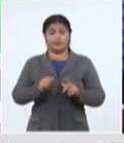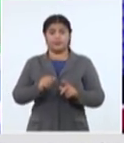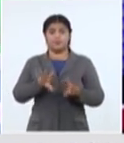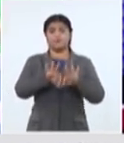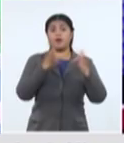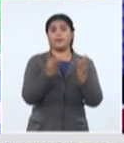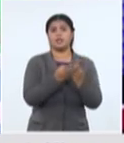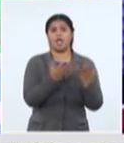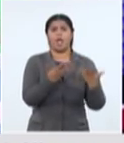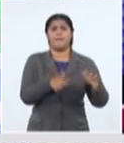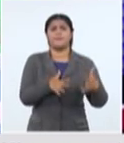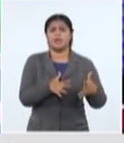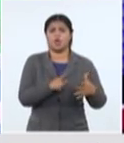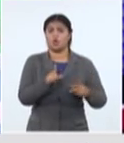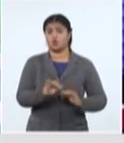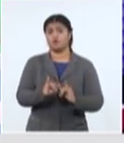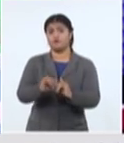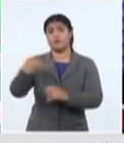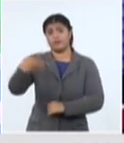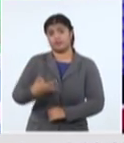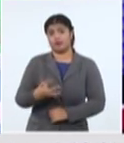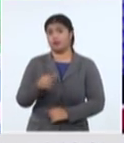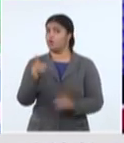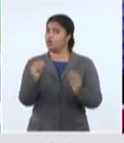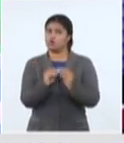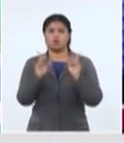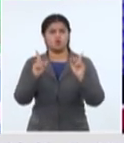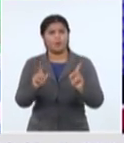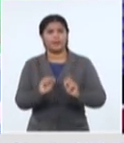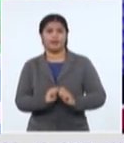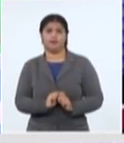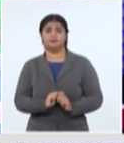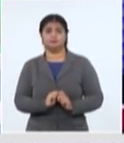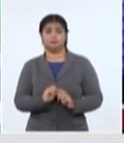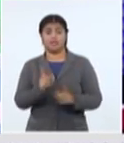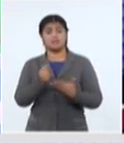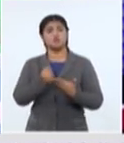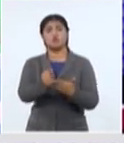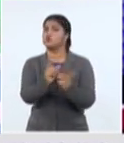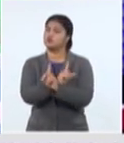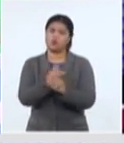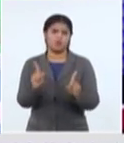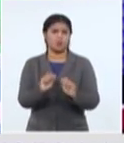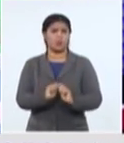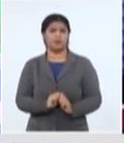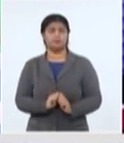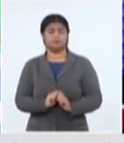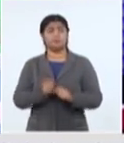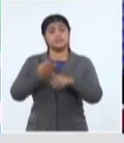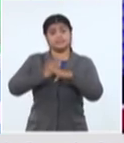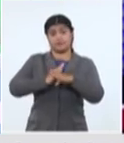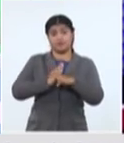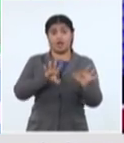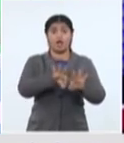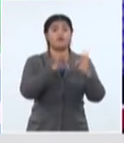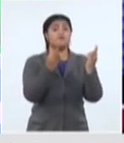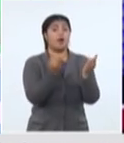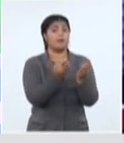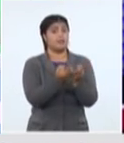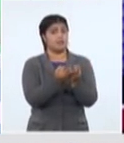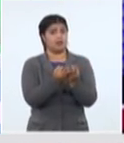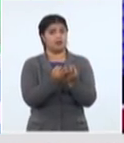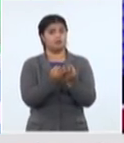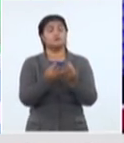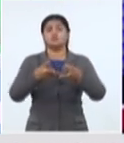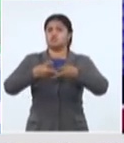un desbordamiento emocional. Y ojo con esto, porque esto no ayuda. O sea, la conspiración del silencio es como que yo sé que tú sabes que yo